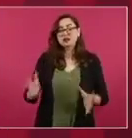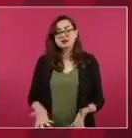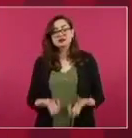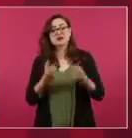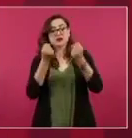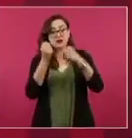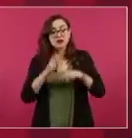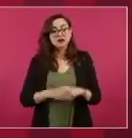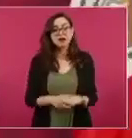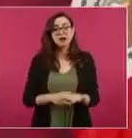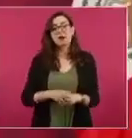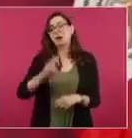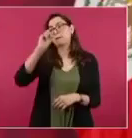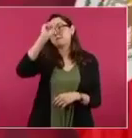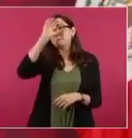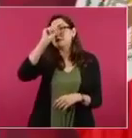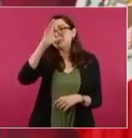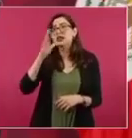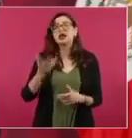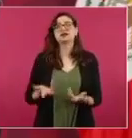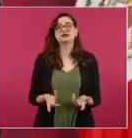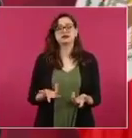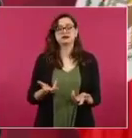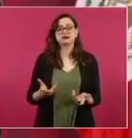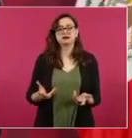el recuperar las minas.